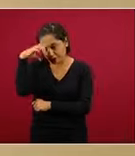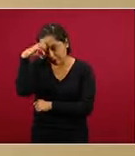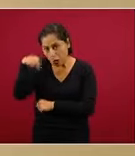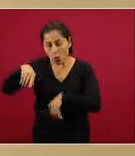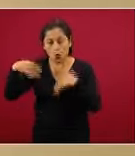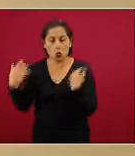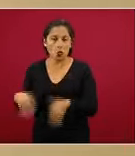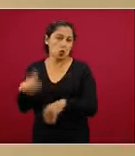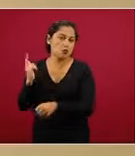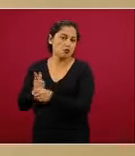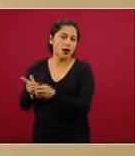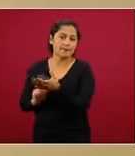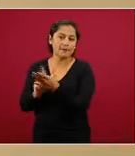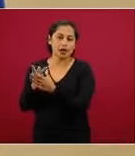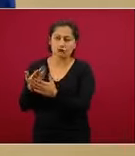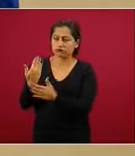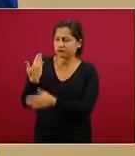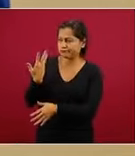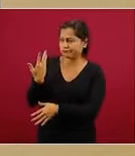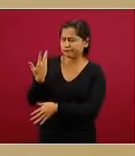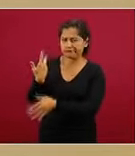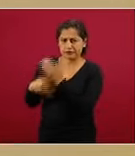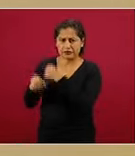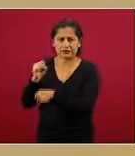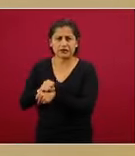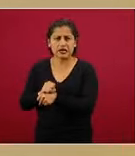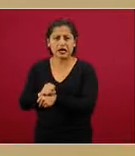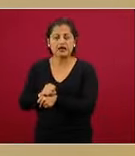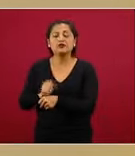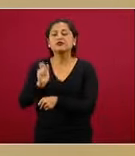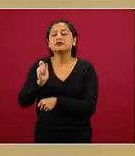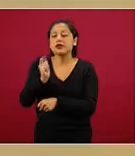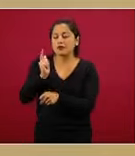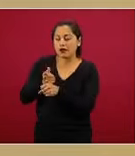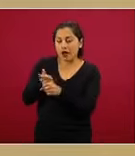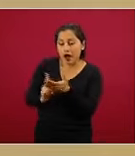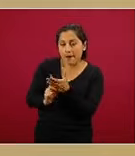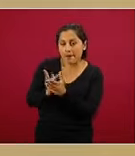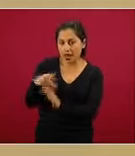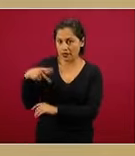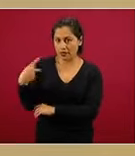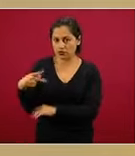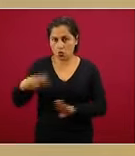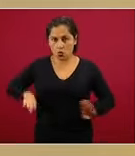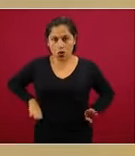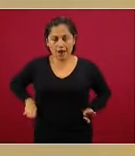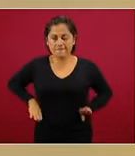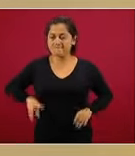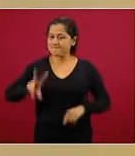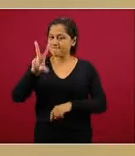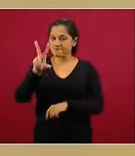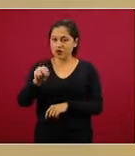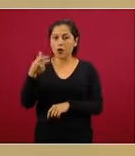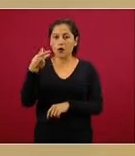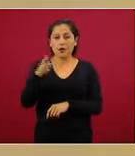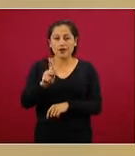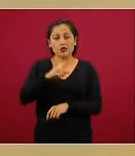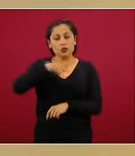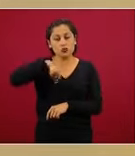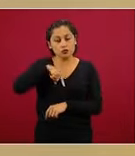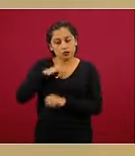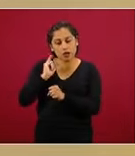las últimas décadas, pues no tiene que ver necesariamente con la planta per se, porque la planta lo que nos ha llevado a descubrir es